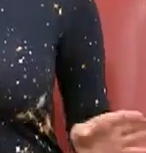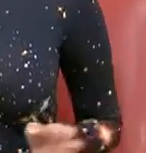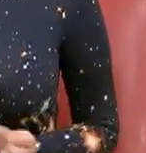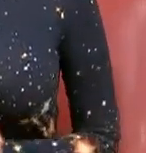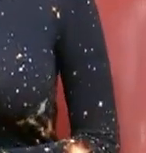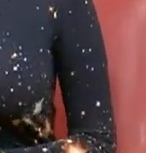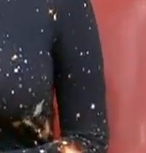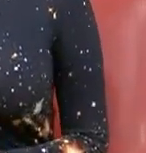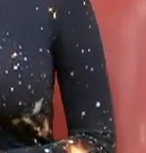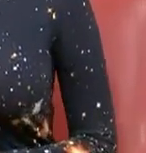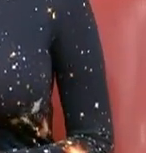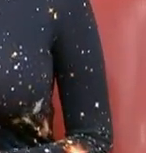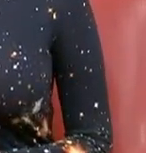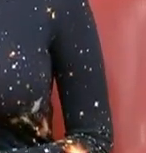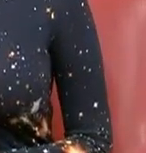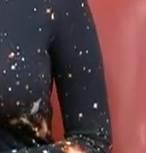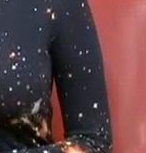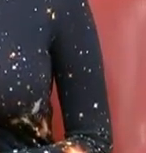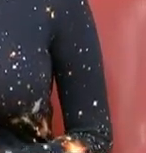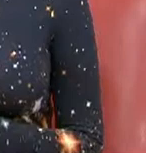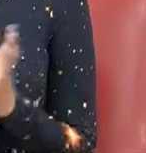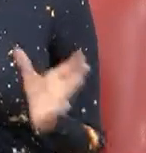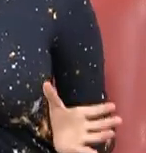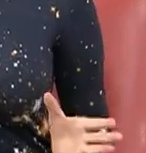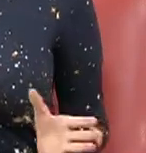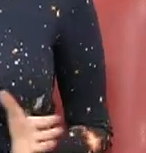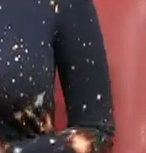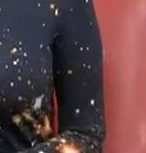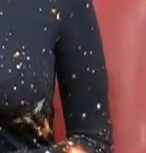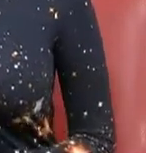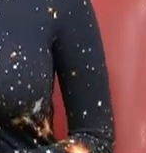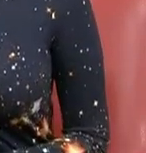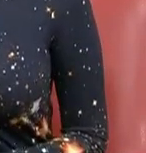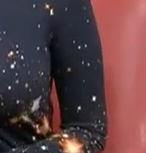a otro tema completamente diferente. Hablemos de Elon Musk,